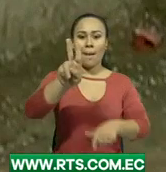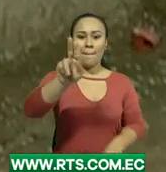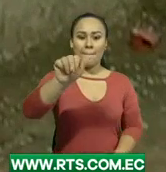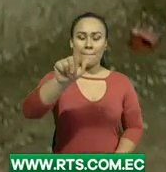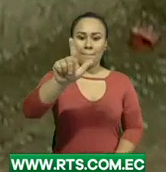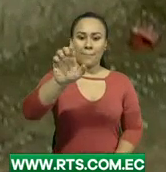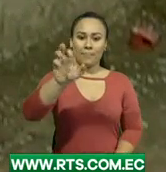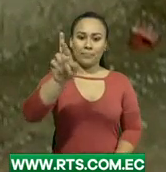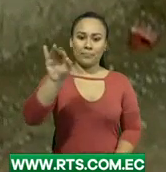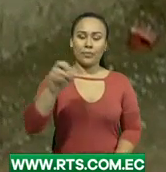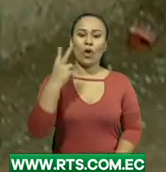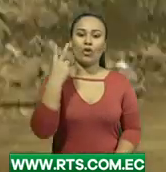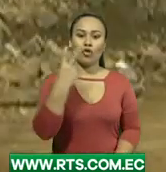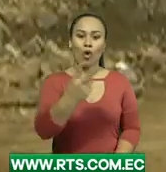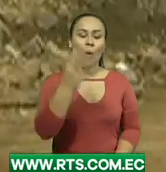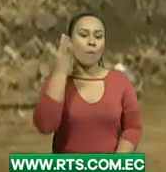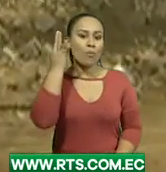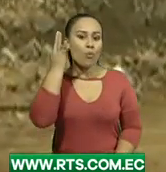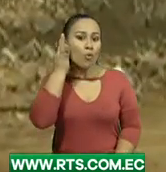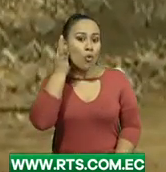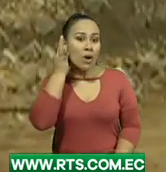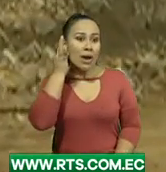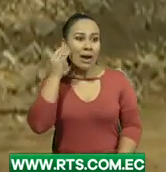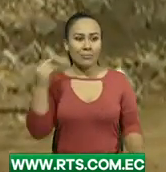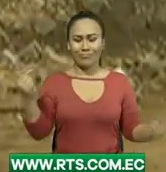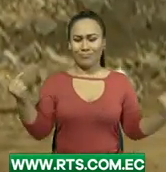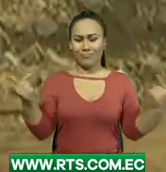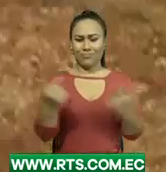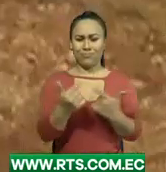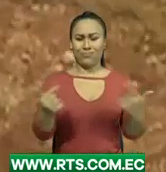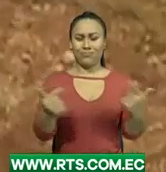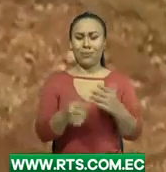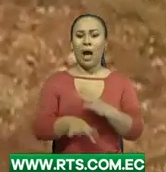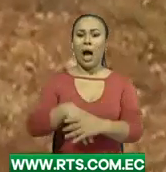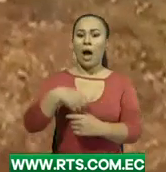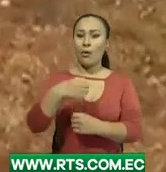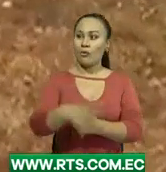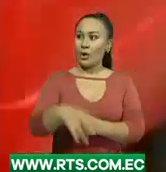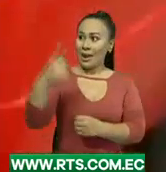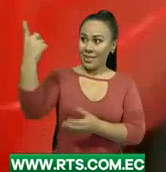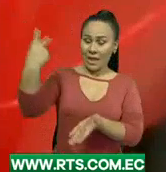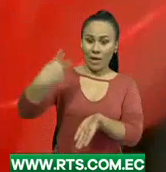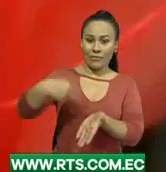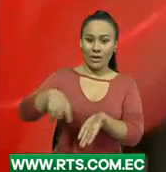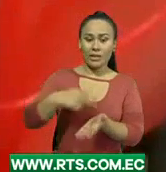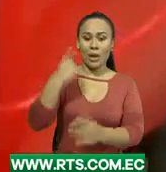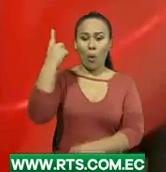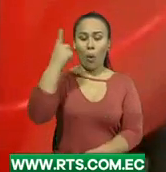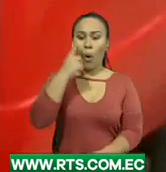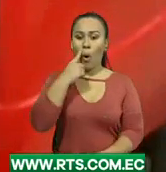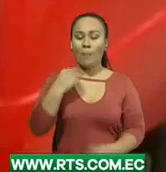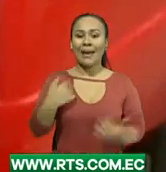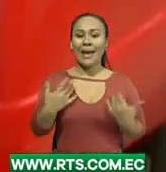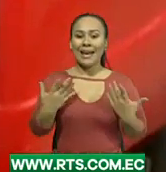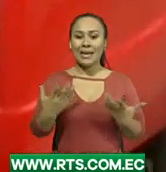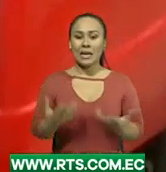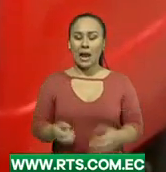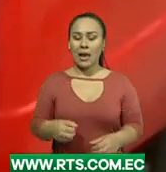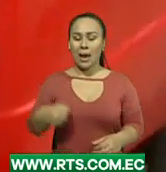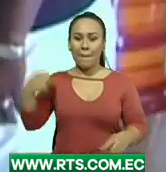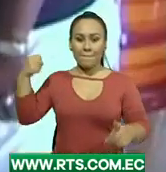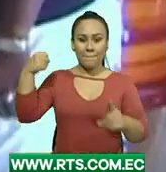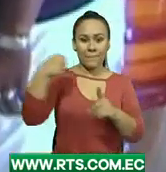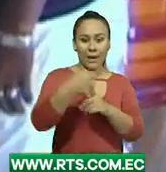Estacio, dos mujeres habían mantenido una disputa en los exteriores de la fiesta y un hombre pretendió agredir a una de